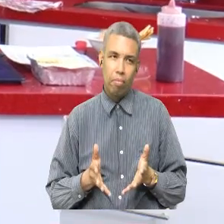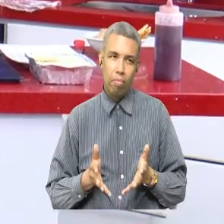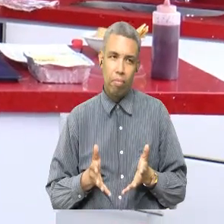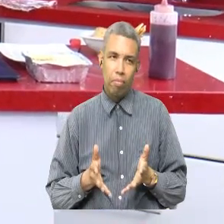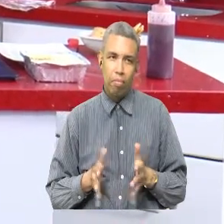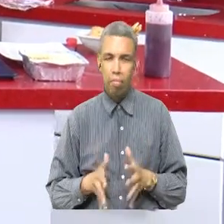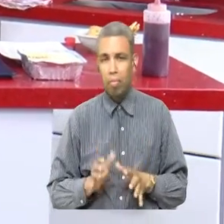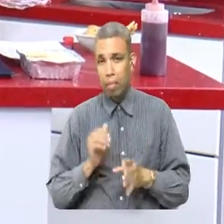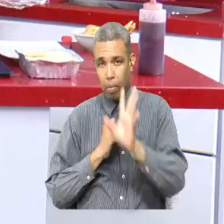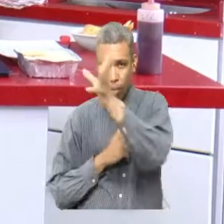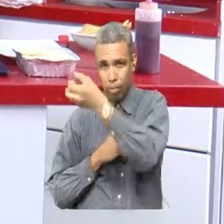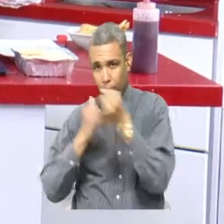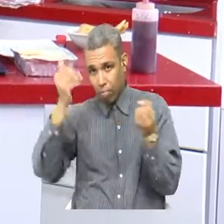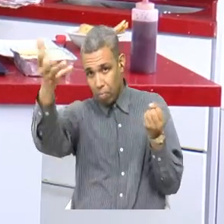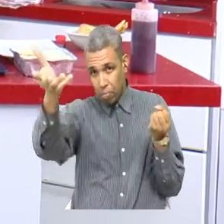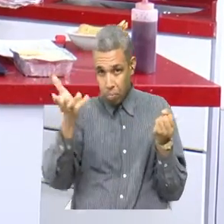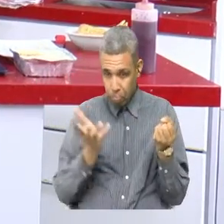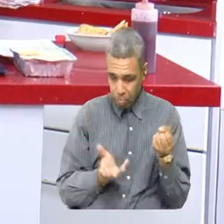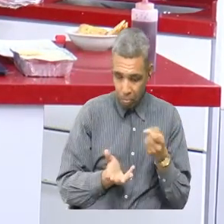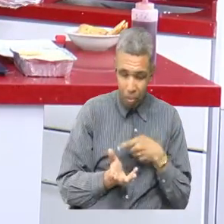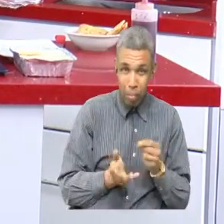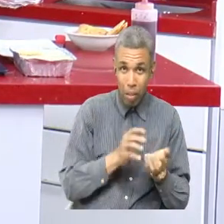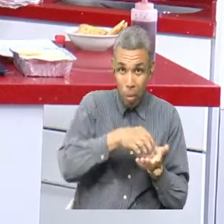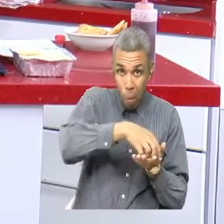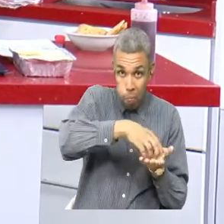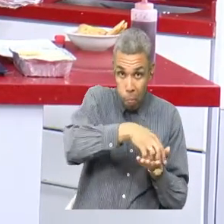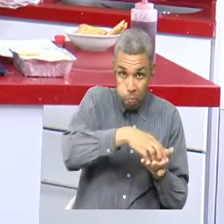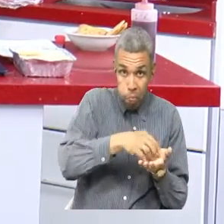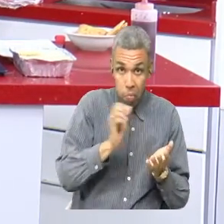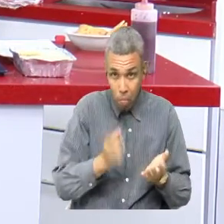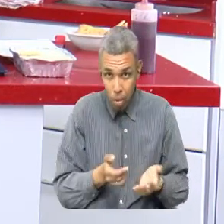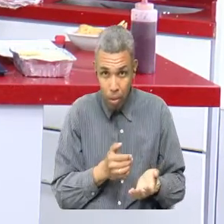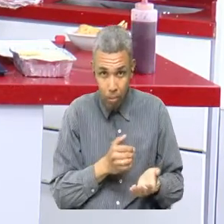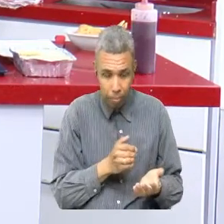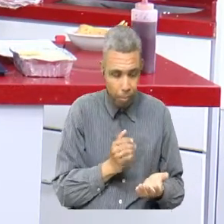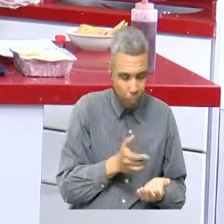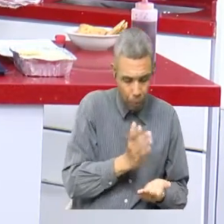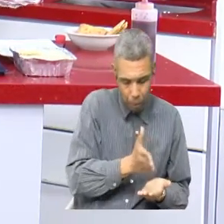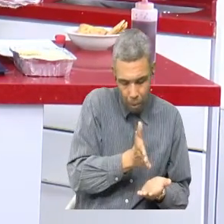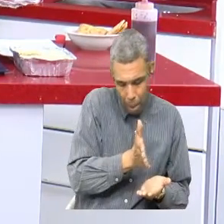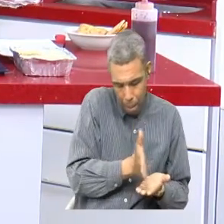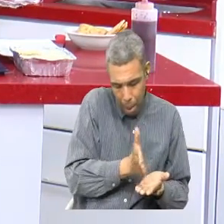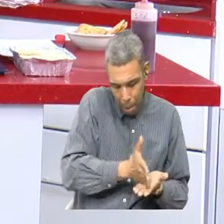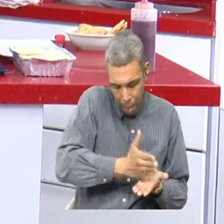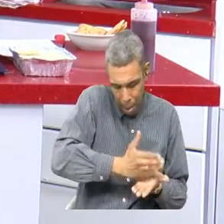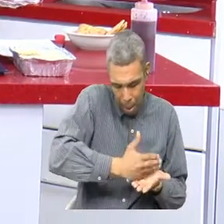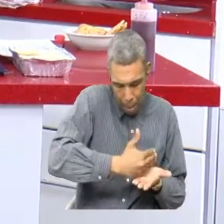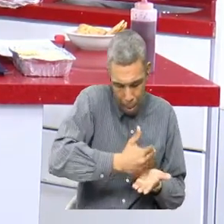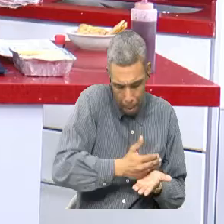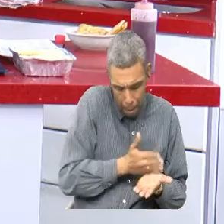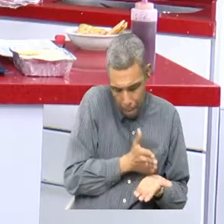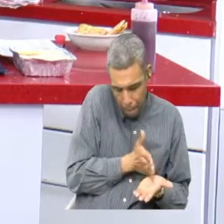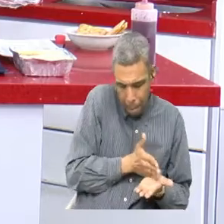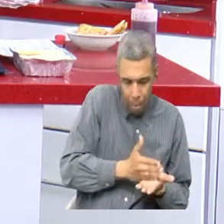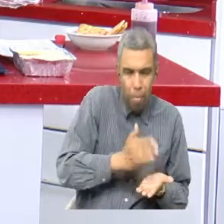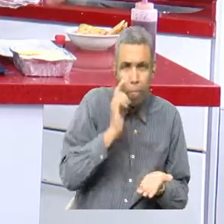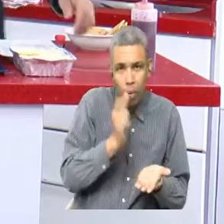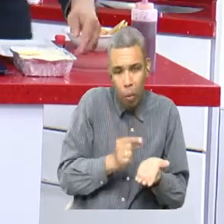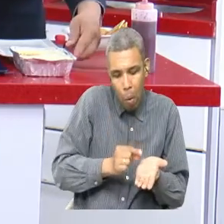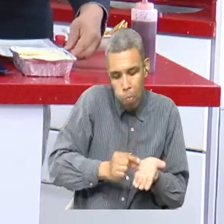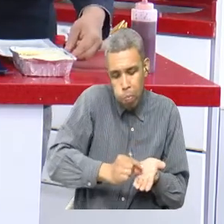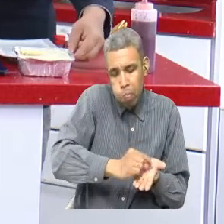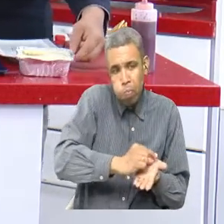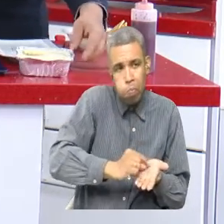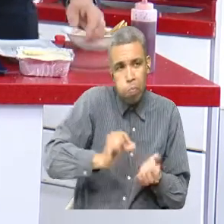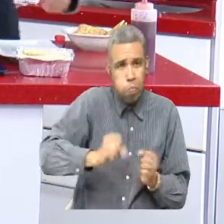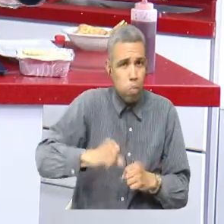y se corta. Entonces va a quedar entre capas, uh-huh, el corte y el color de la gelatina y el postre como tal. Bueno, perfecto. Bueno, aquí nos